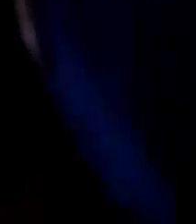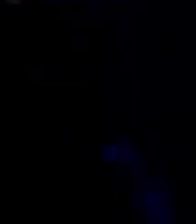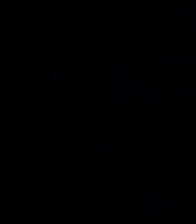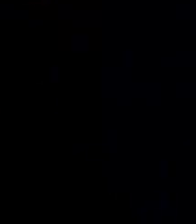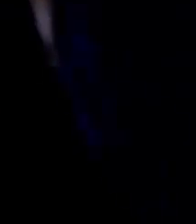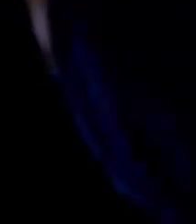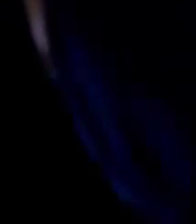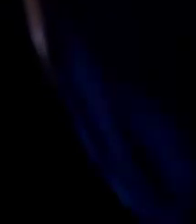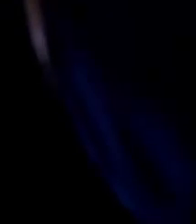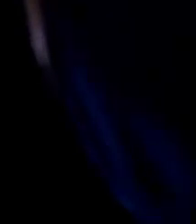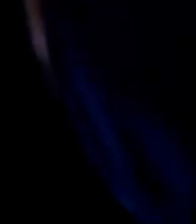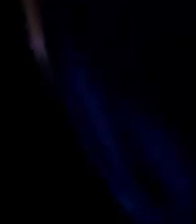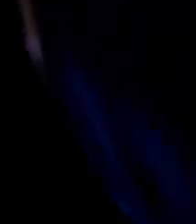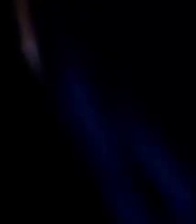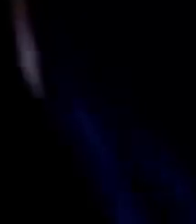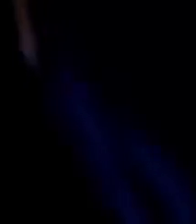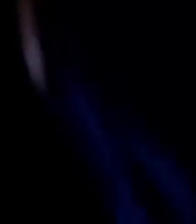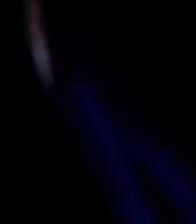pero siempre